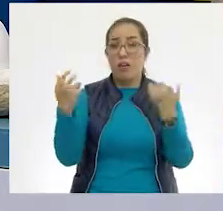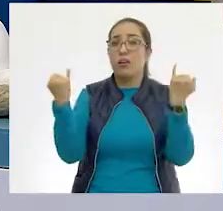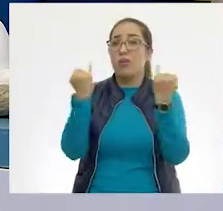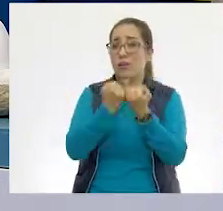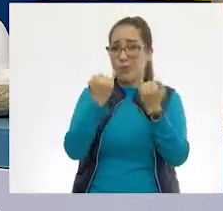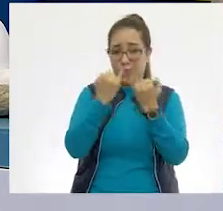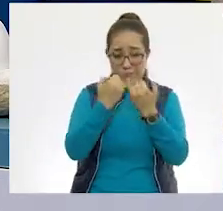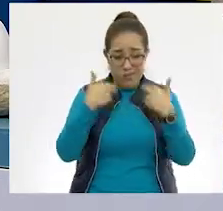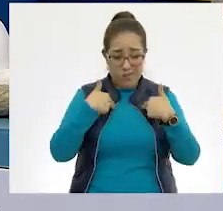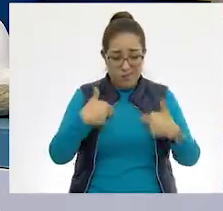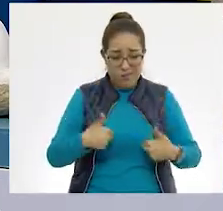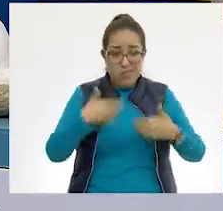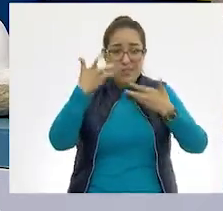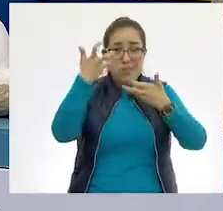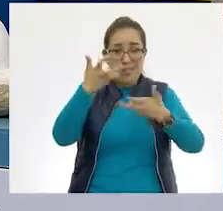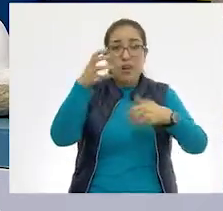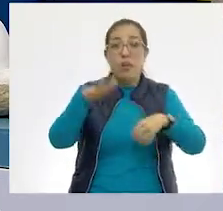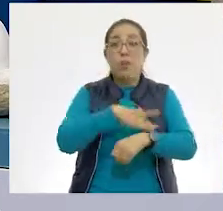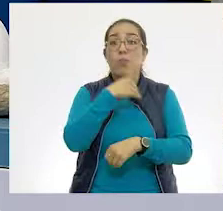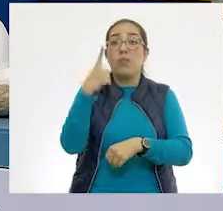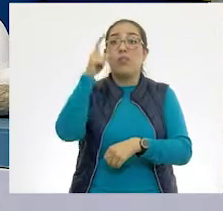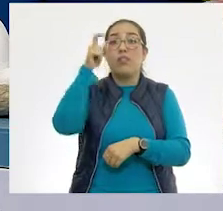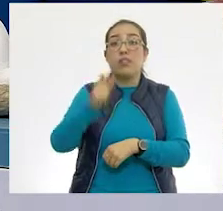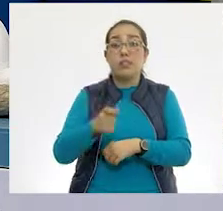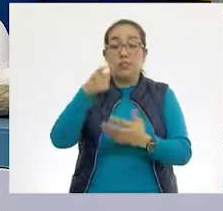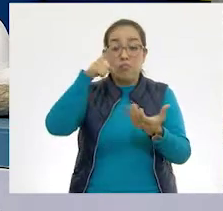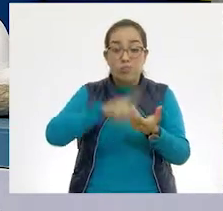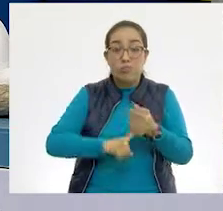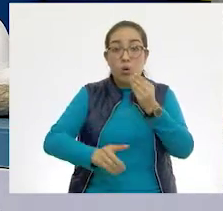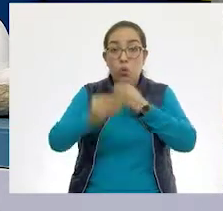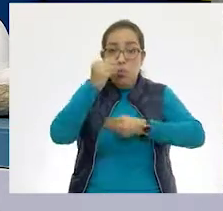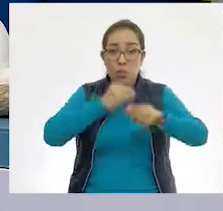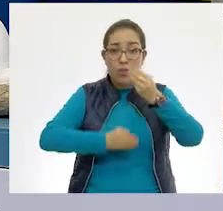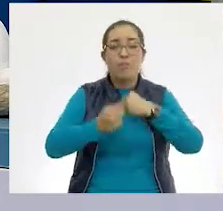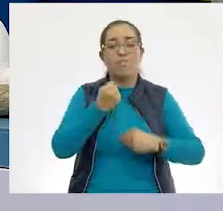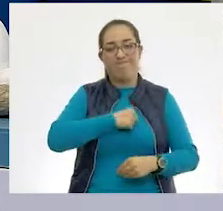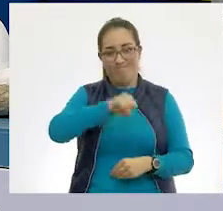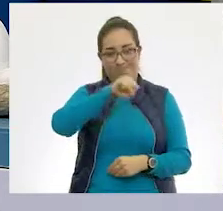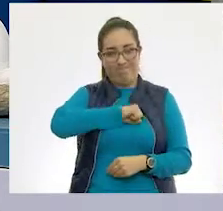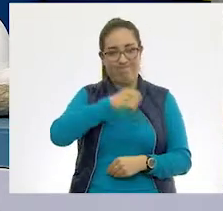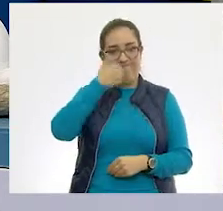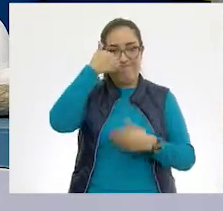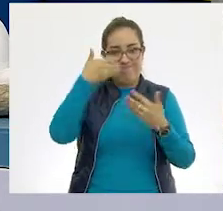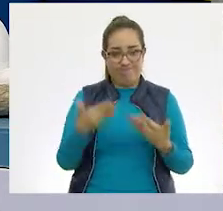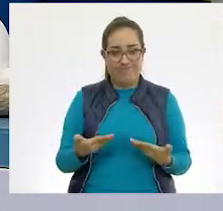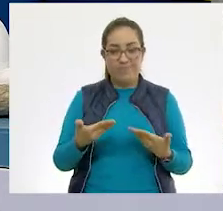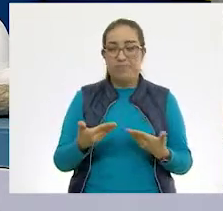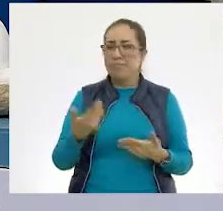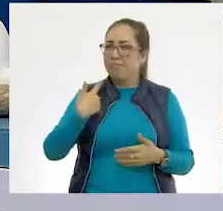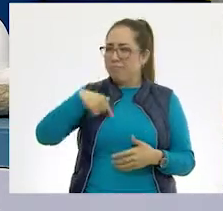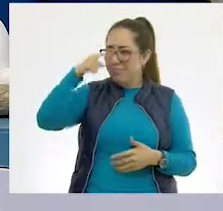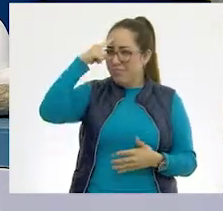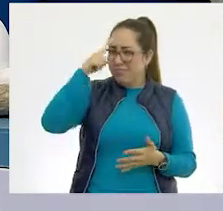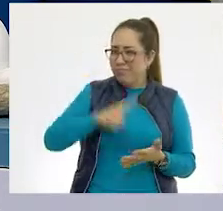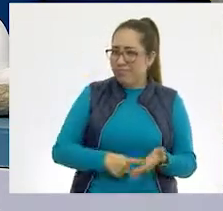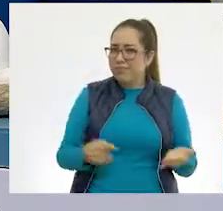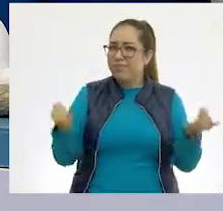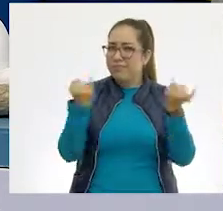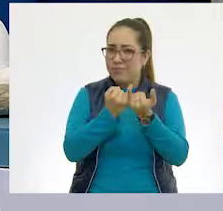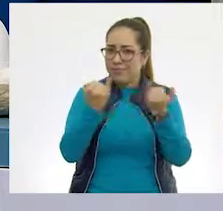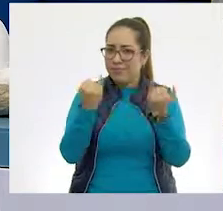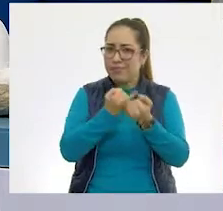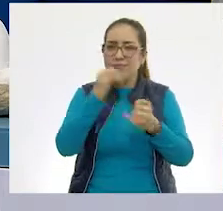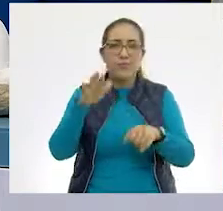también, porque son una fuente de alimento muy nutritiva. Y hablando de los depredadores, imagino que también es por